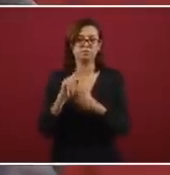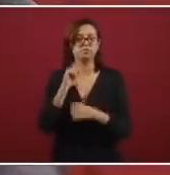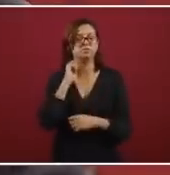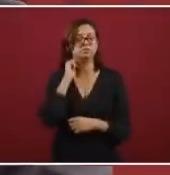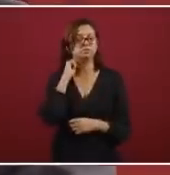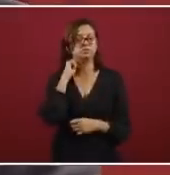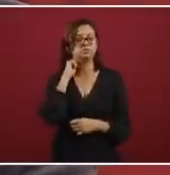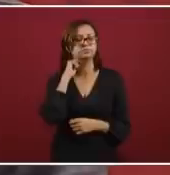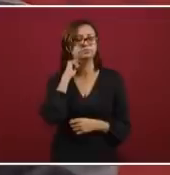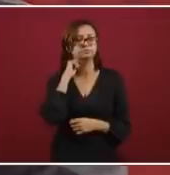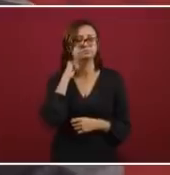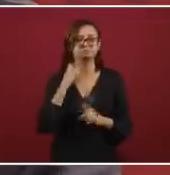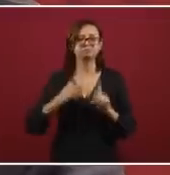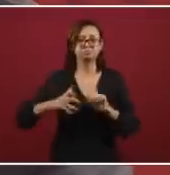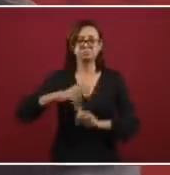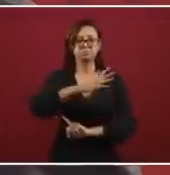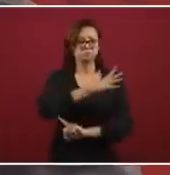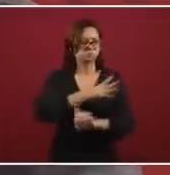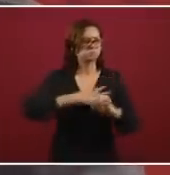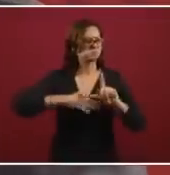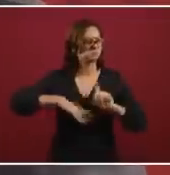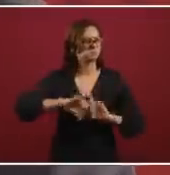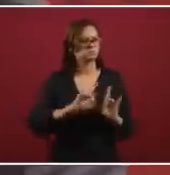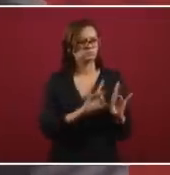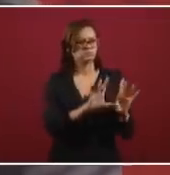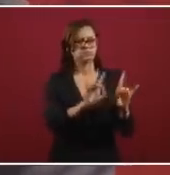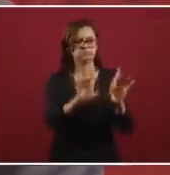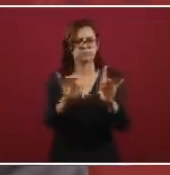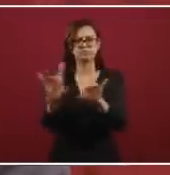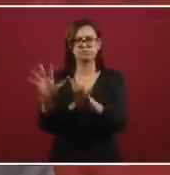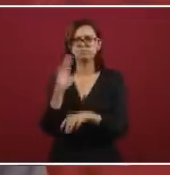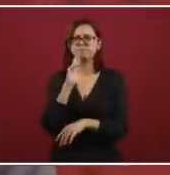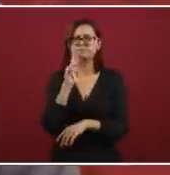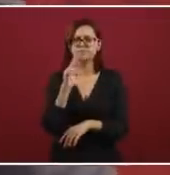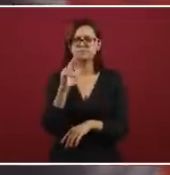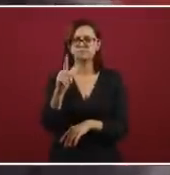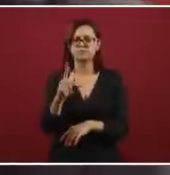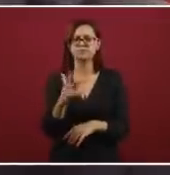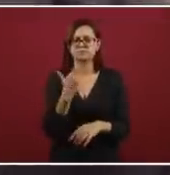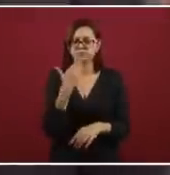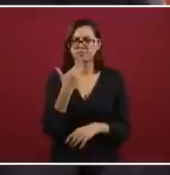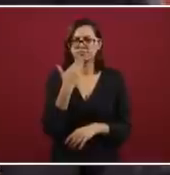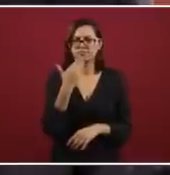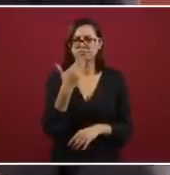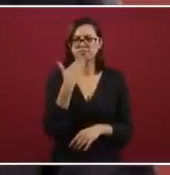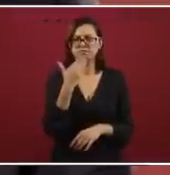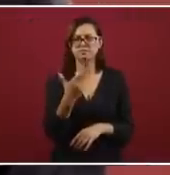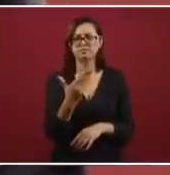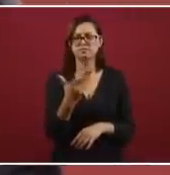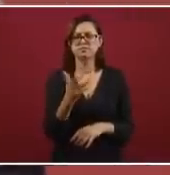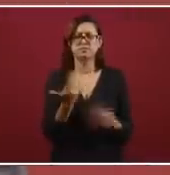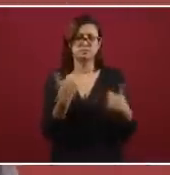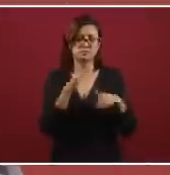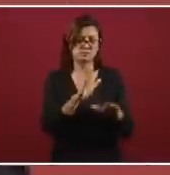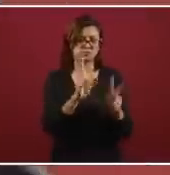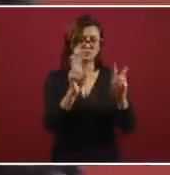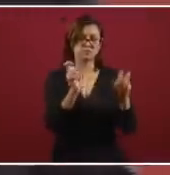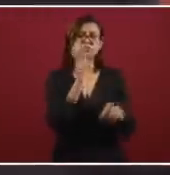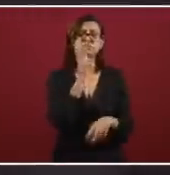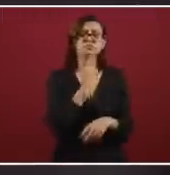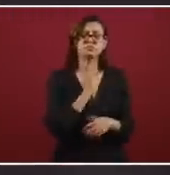Se están dando condiciones favorables, no solo en el caso del petróleo, es más, en el caso del petróleo